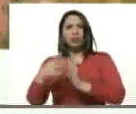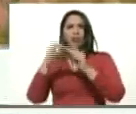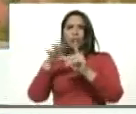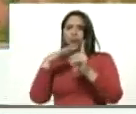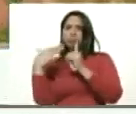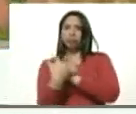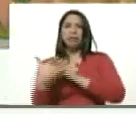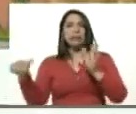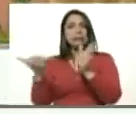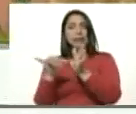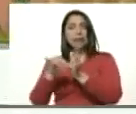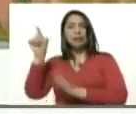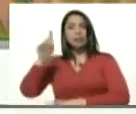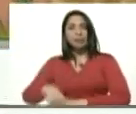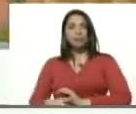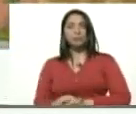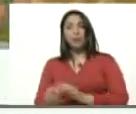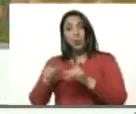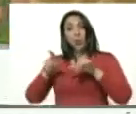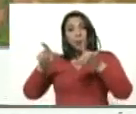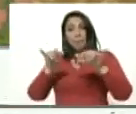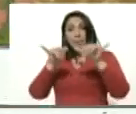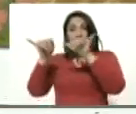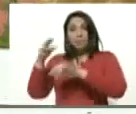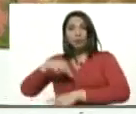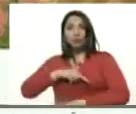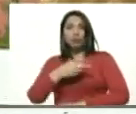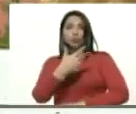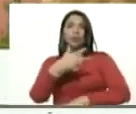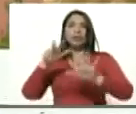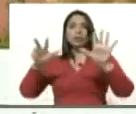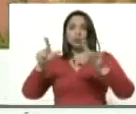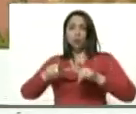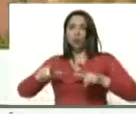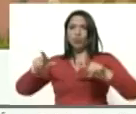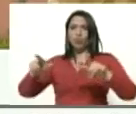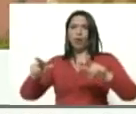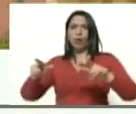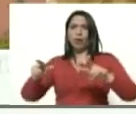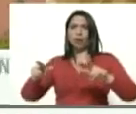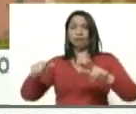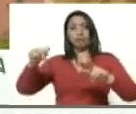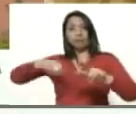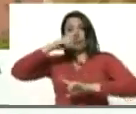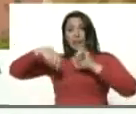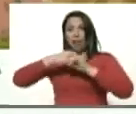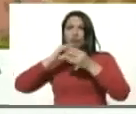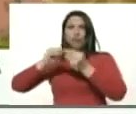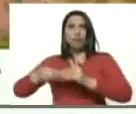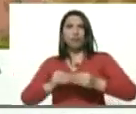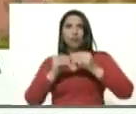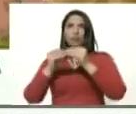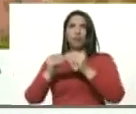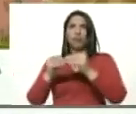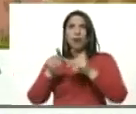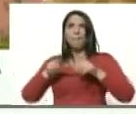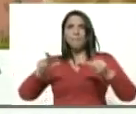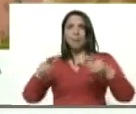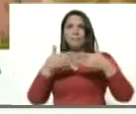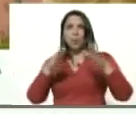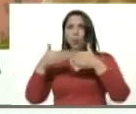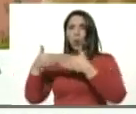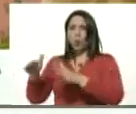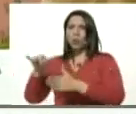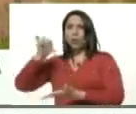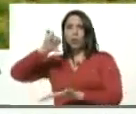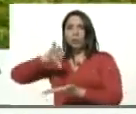entorno. Así como este lugar, tenemos 38 lugares en lo que va de año recuperados, espacios públicos con su